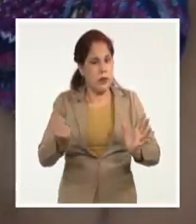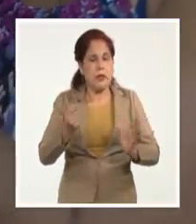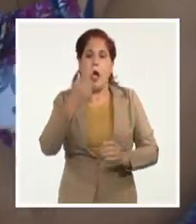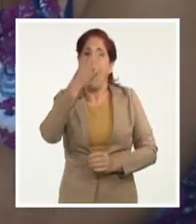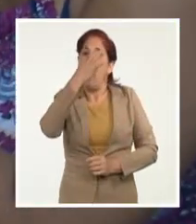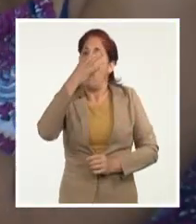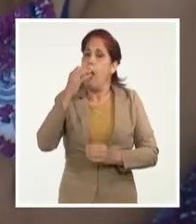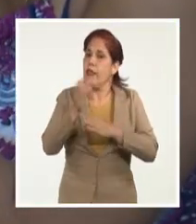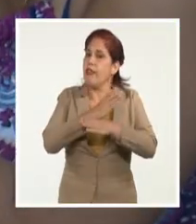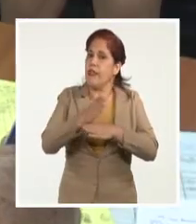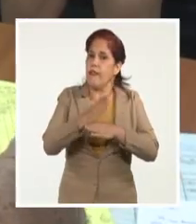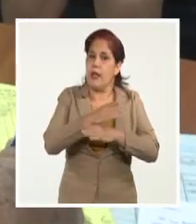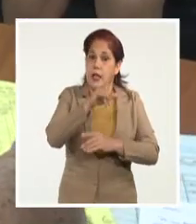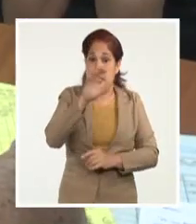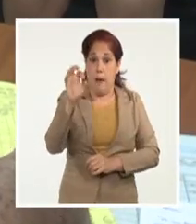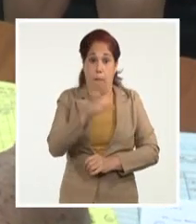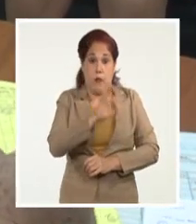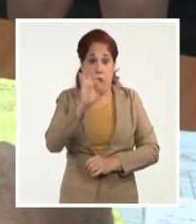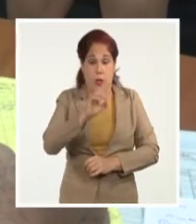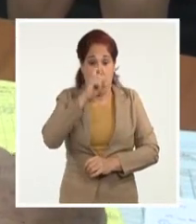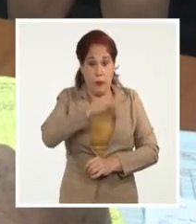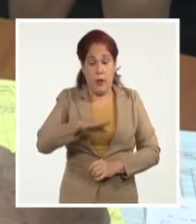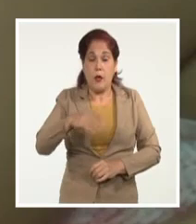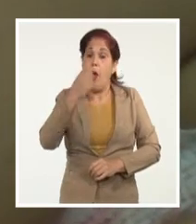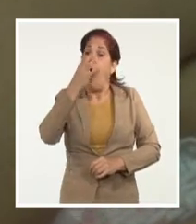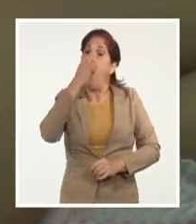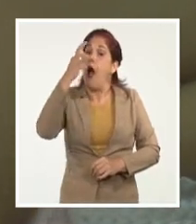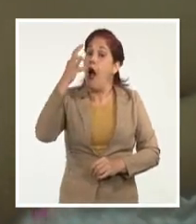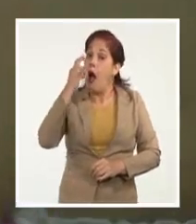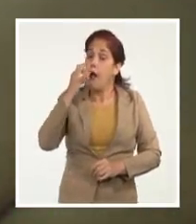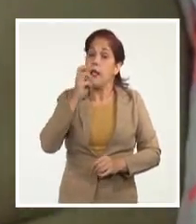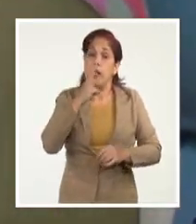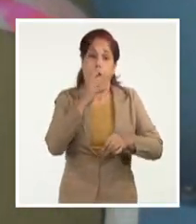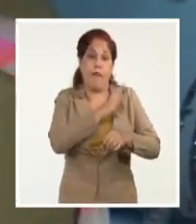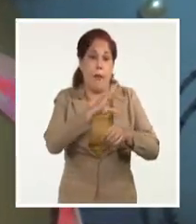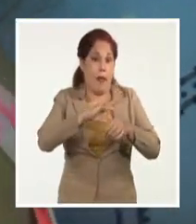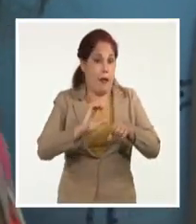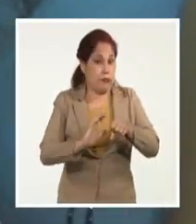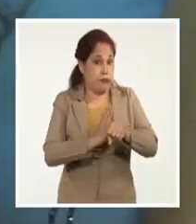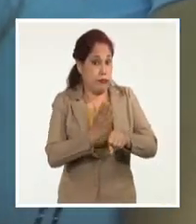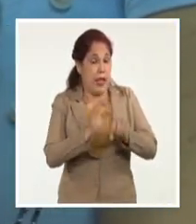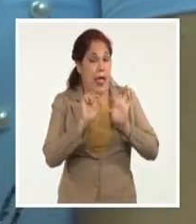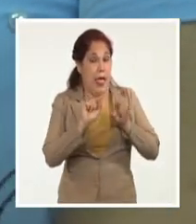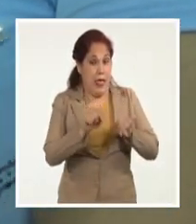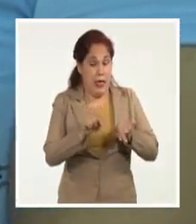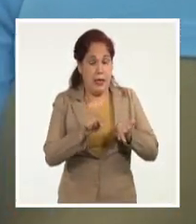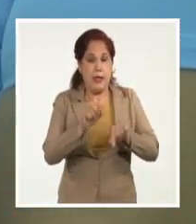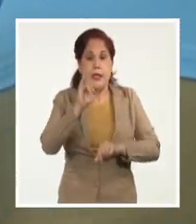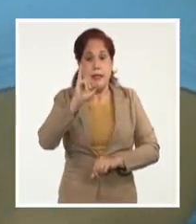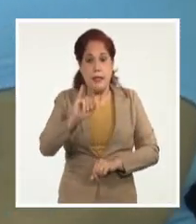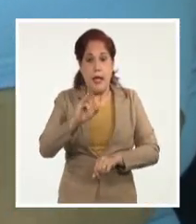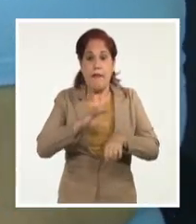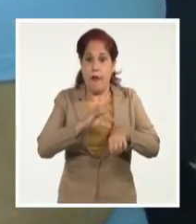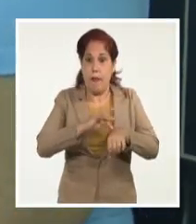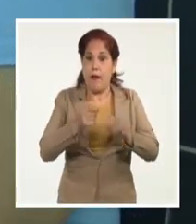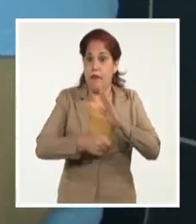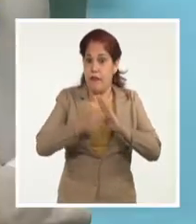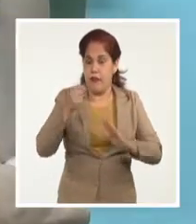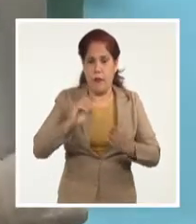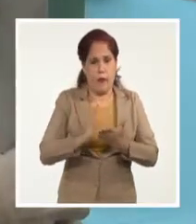vacunación de casi el ciento por ciento incluidas vacunas contra tres enfermedades entre las que figuran seis que permanecen